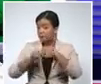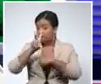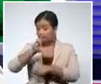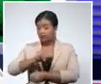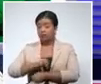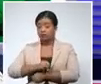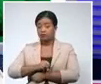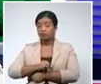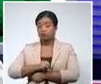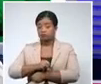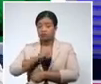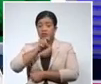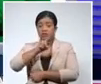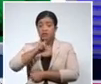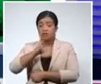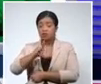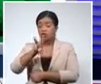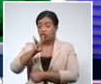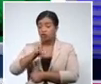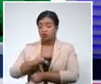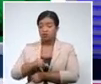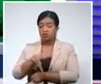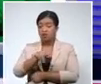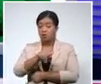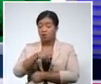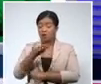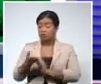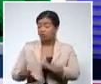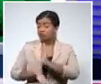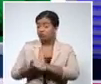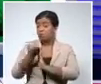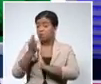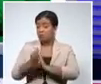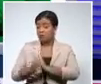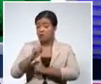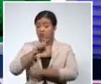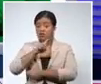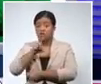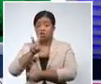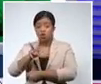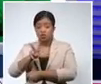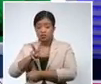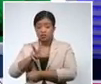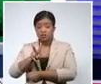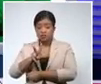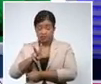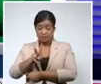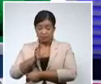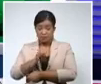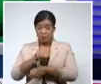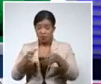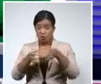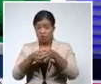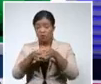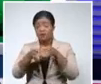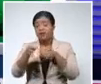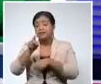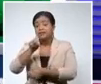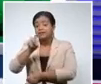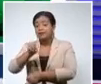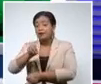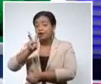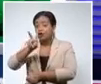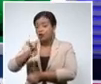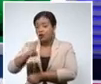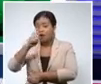y todavía más elevado, de estos 112, 102 en edades pediátricas,